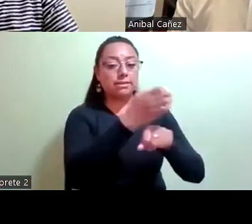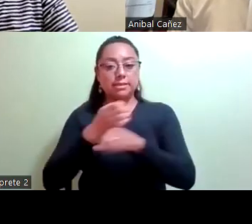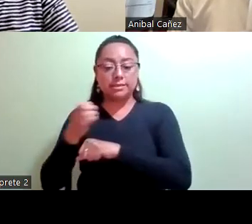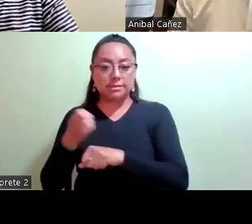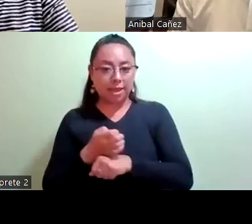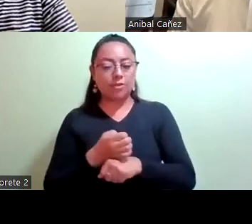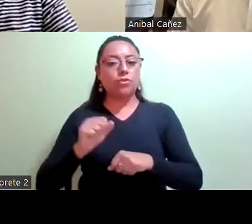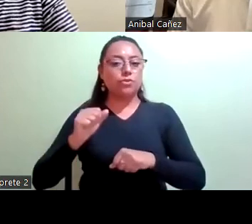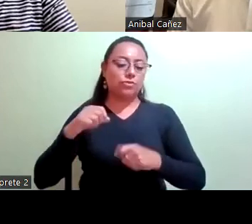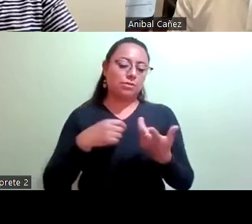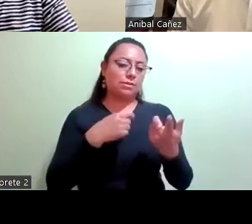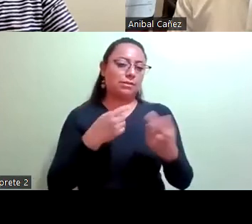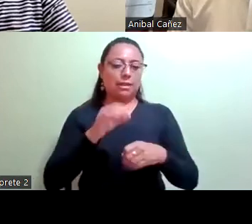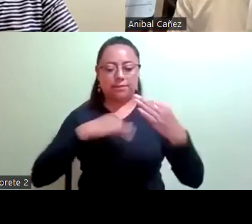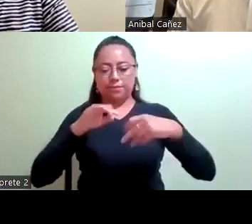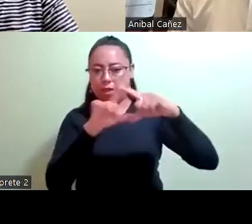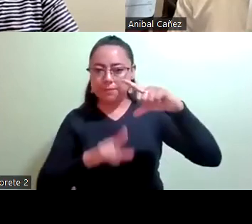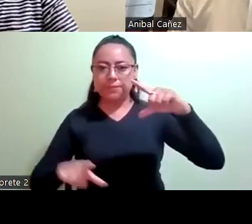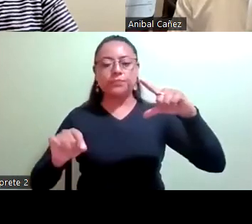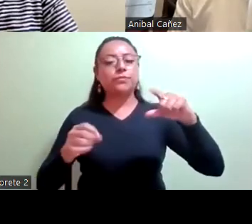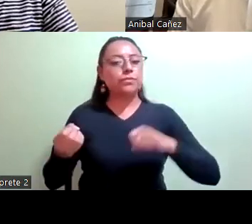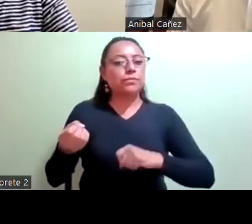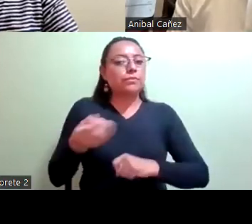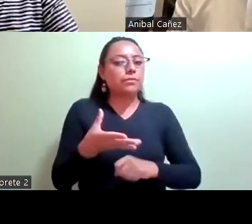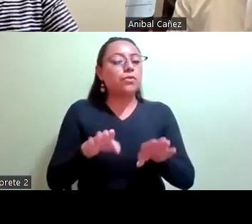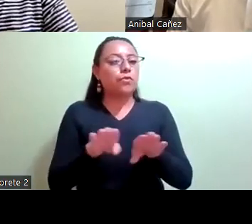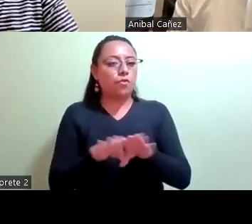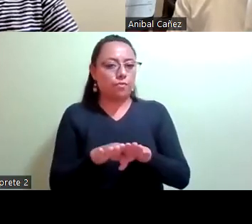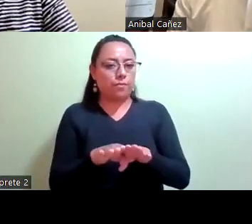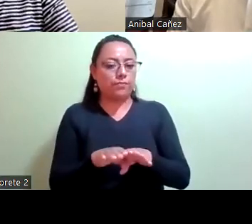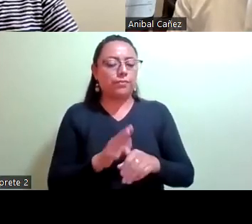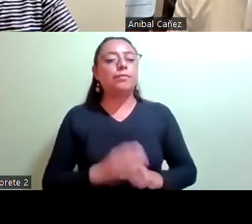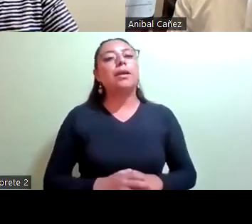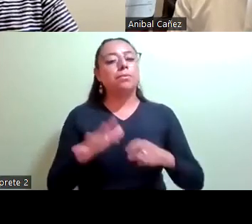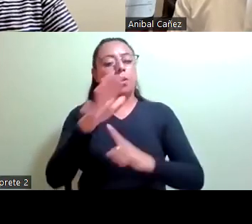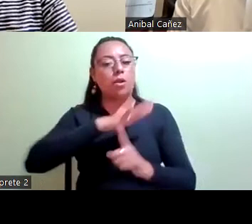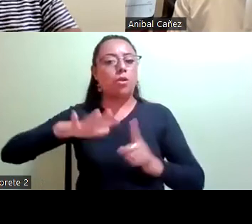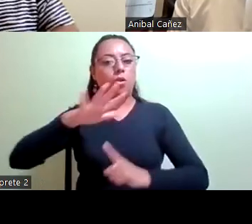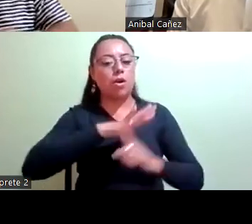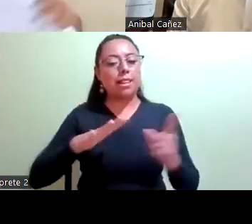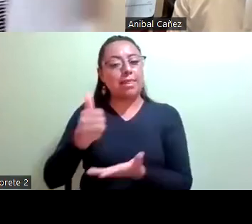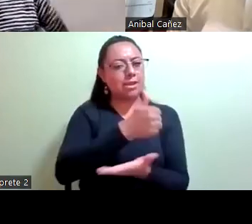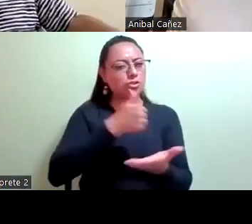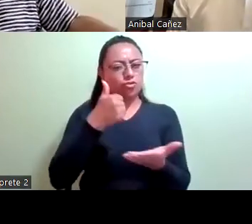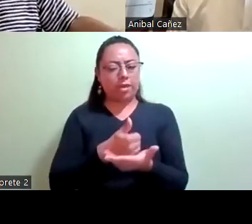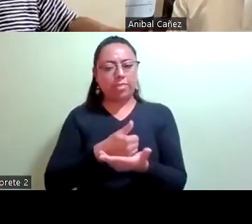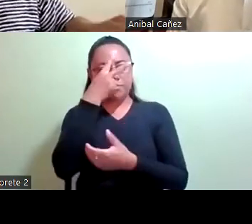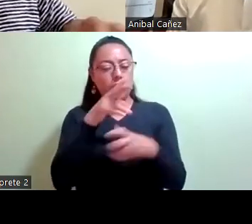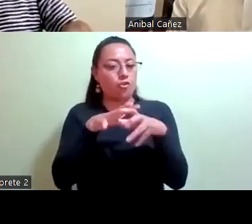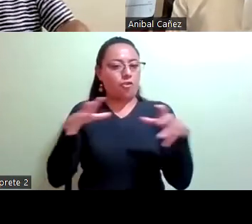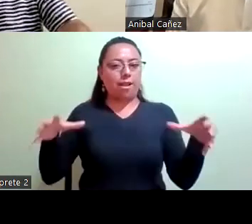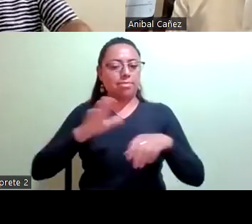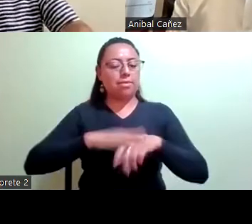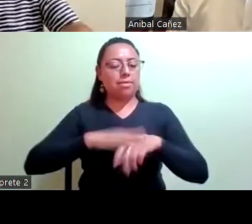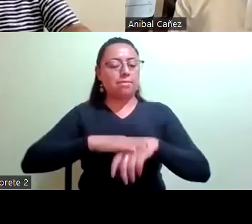las entidades federativas bajo la denominación Frente Legislativo Local de la Megalópolis para el seguimiento